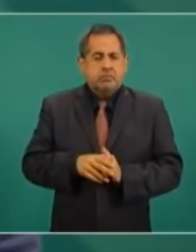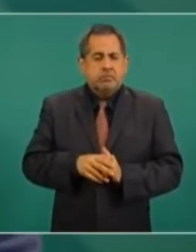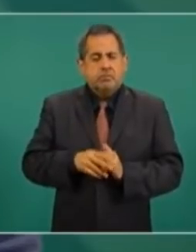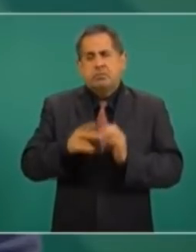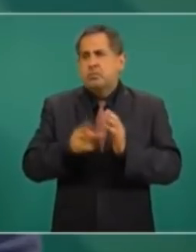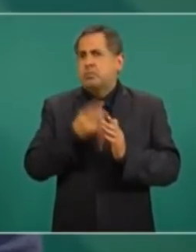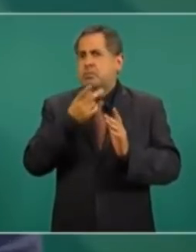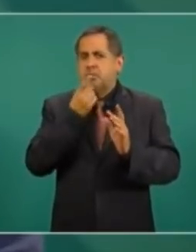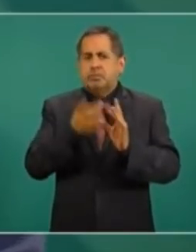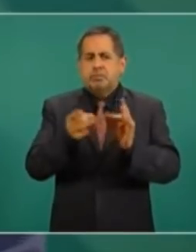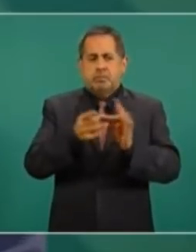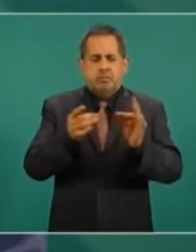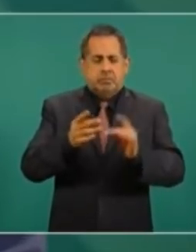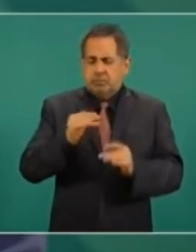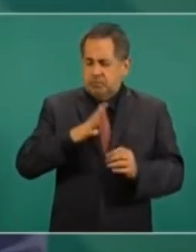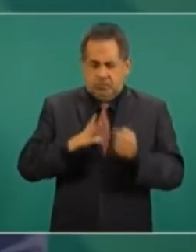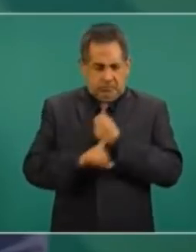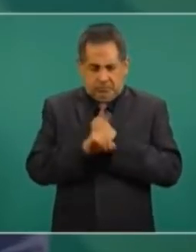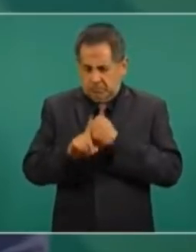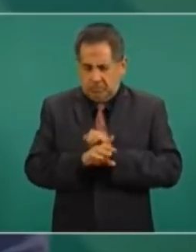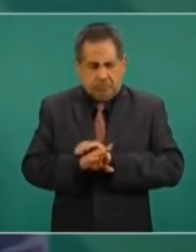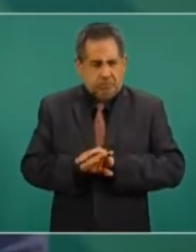repito, no va a haber ningún problema.